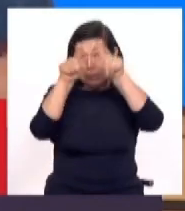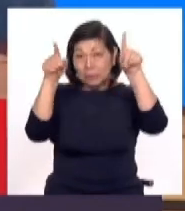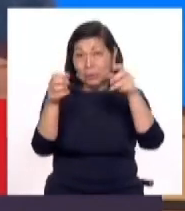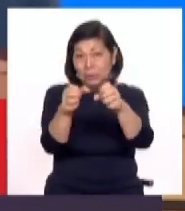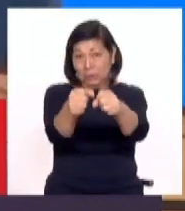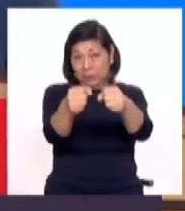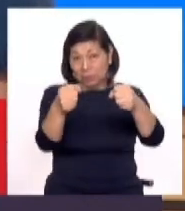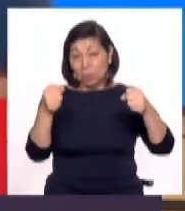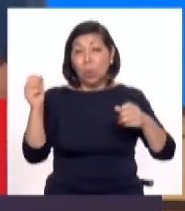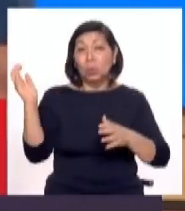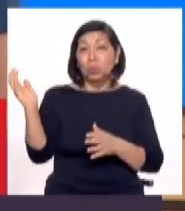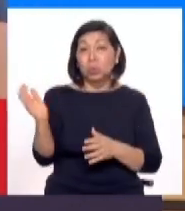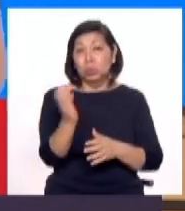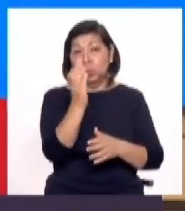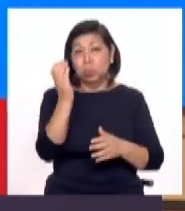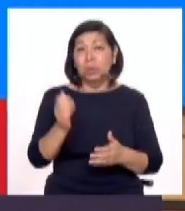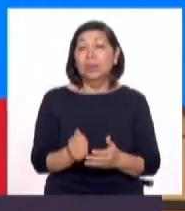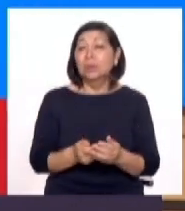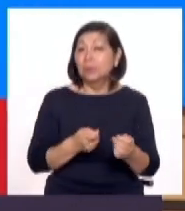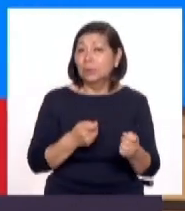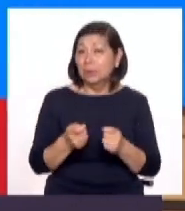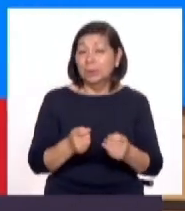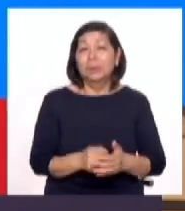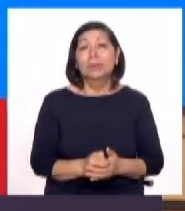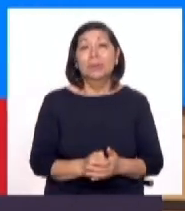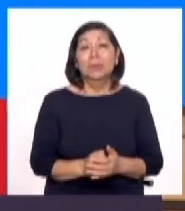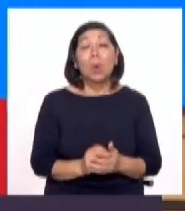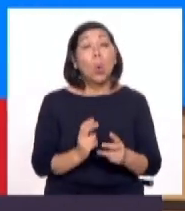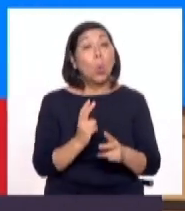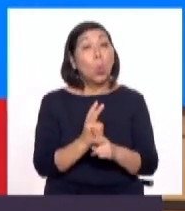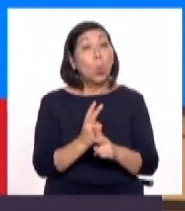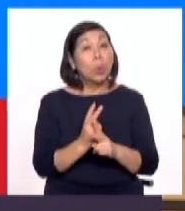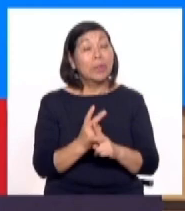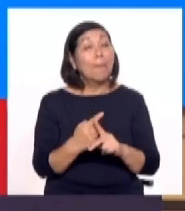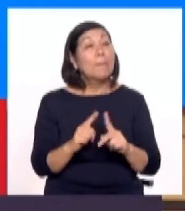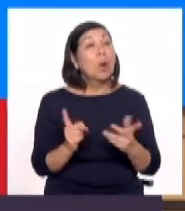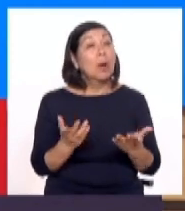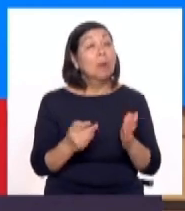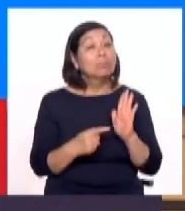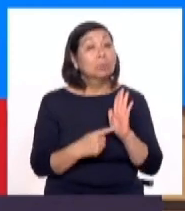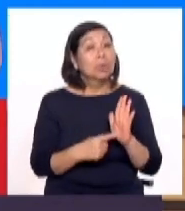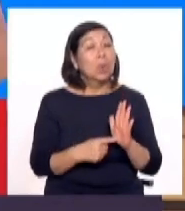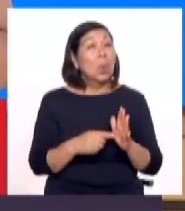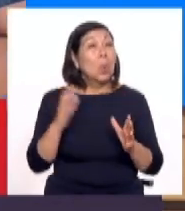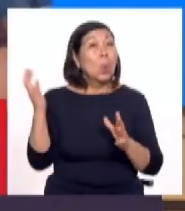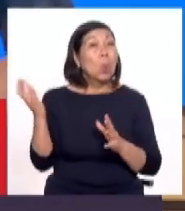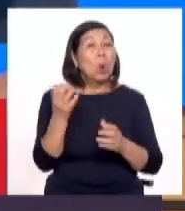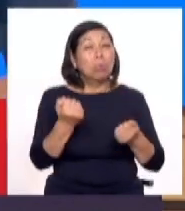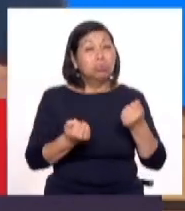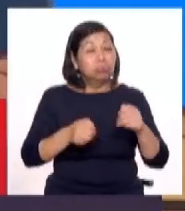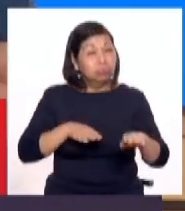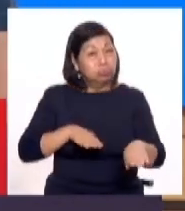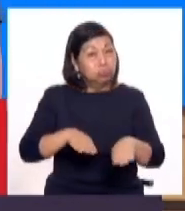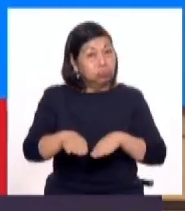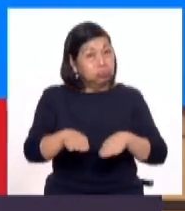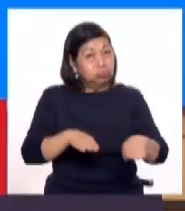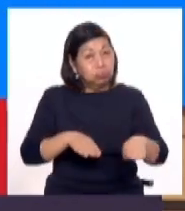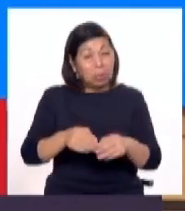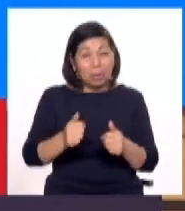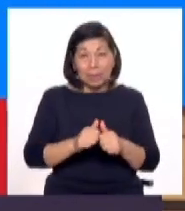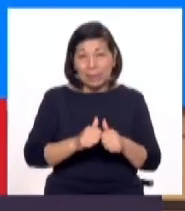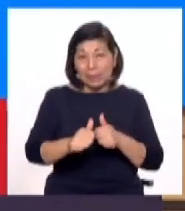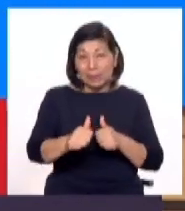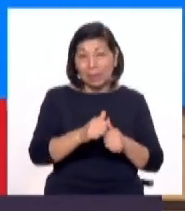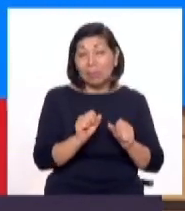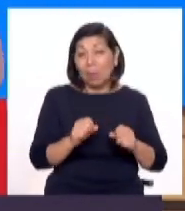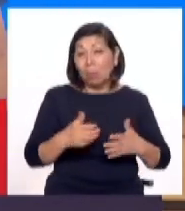incremento de los vientos también manejar por con precaución debido a la presencia de polvo en la carretera y también alejarse de